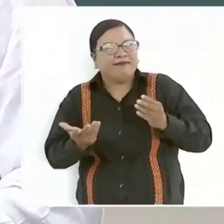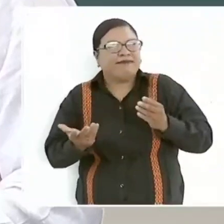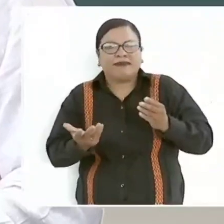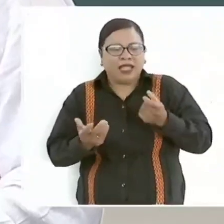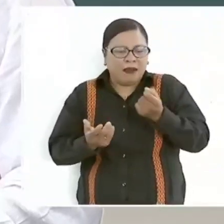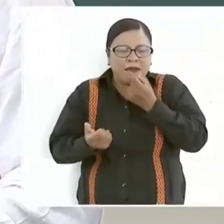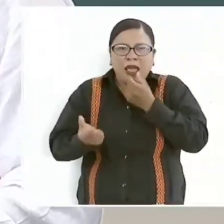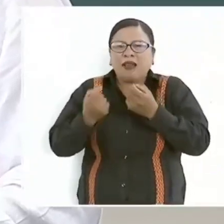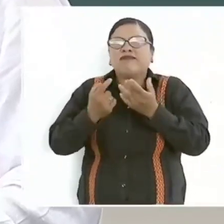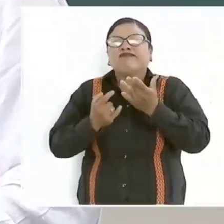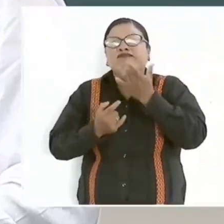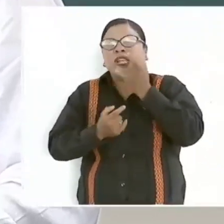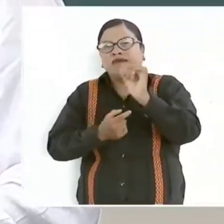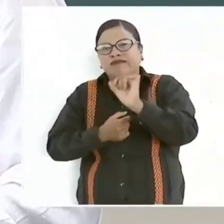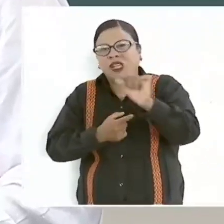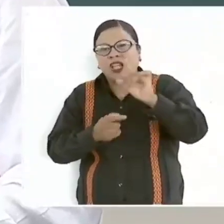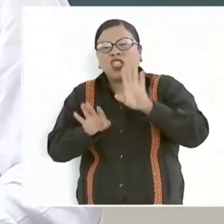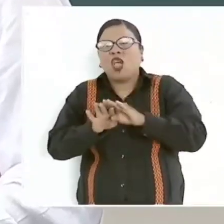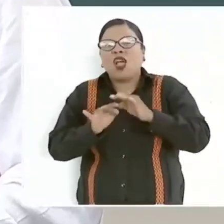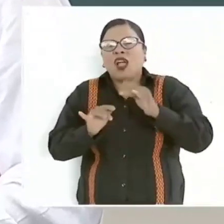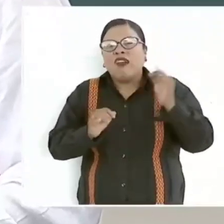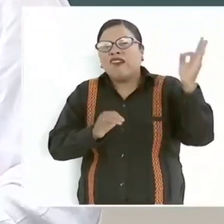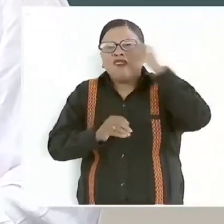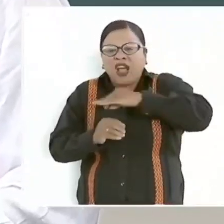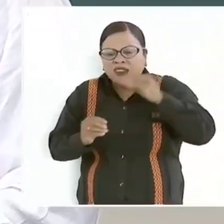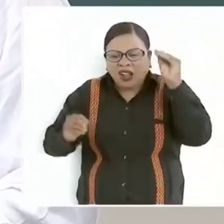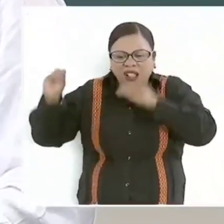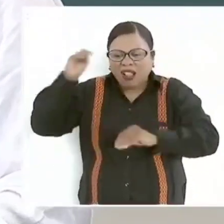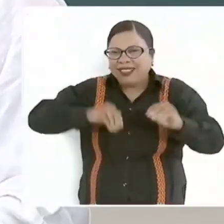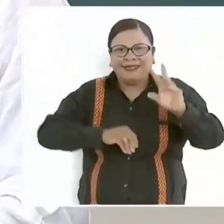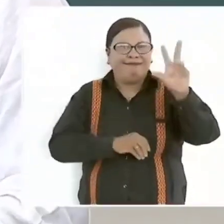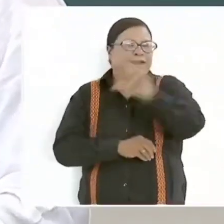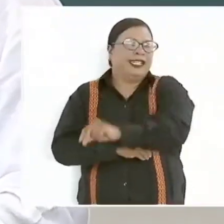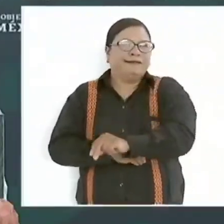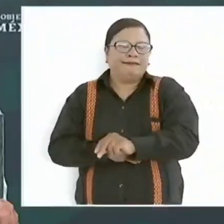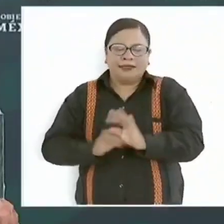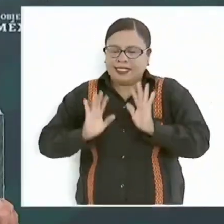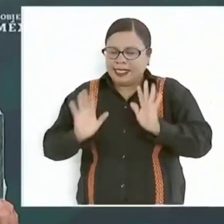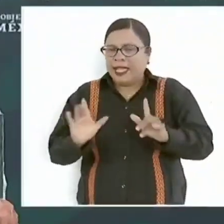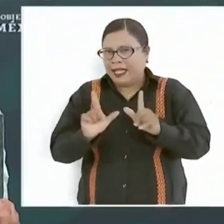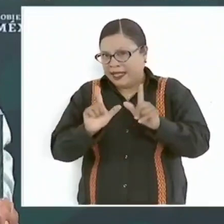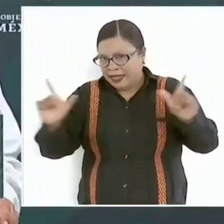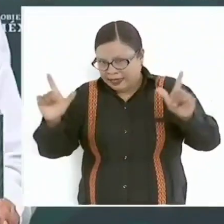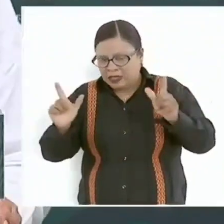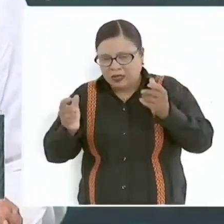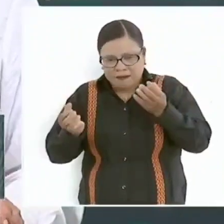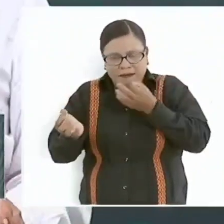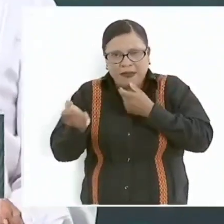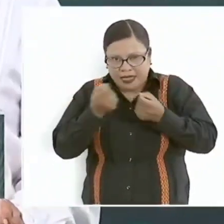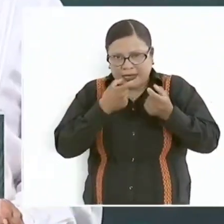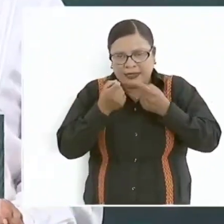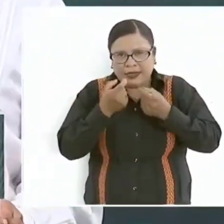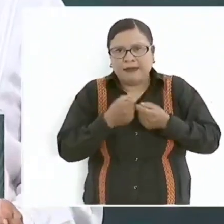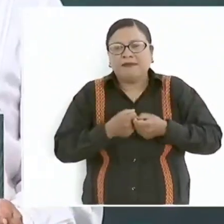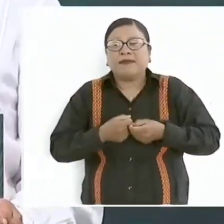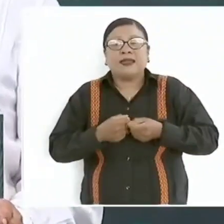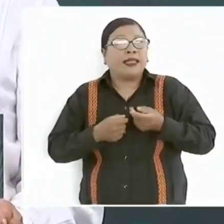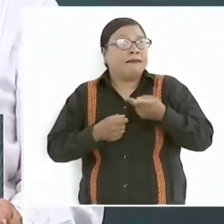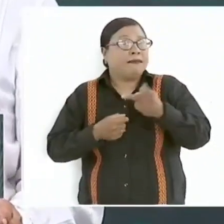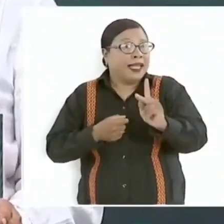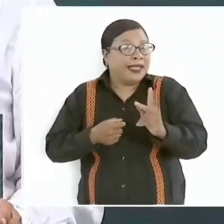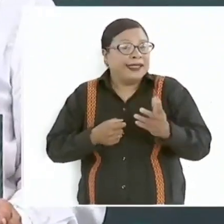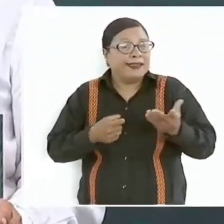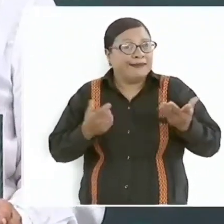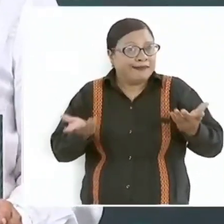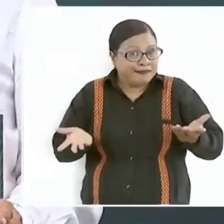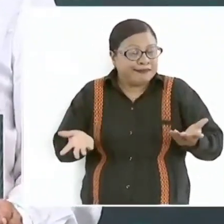de calidad, no adulterada. Entonces, ya tenemos eso resuelto, pero ¿saben que